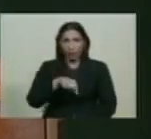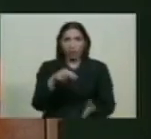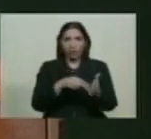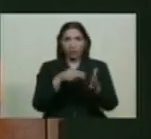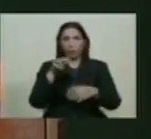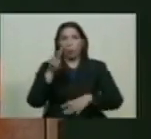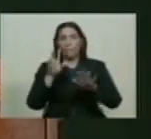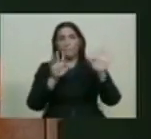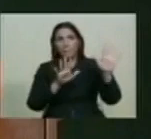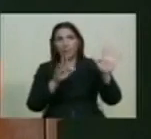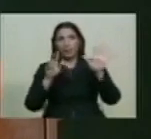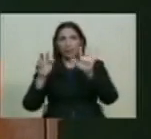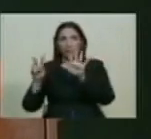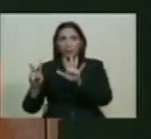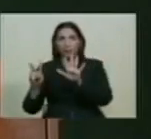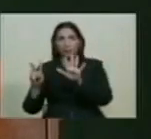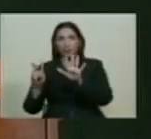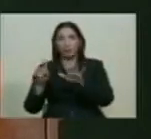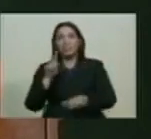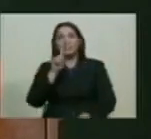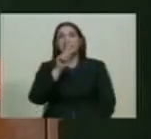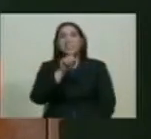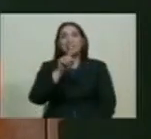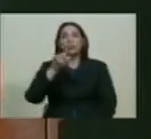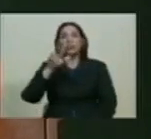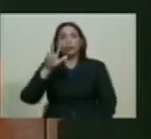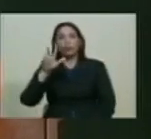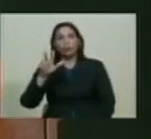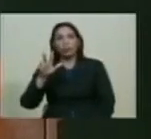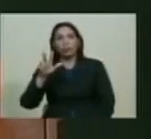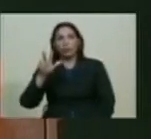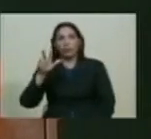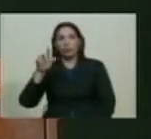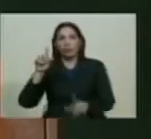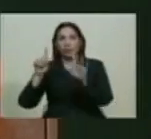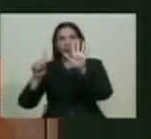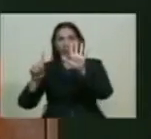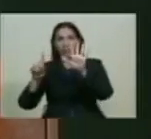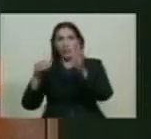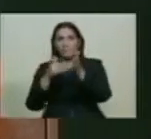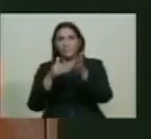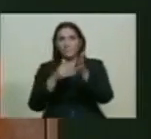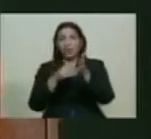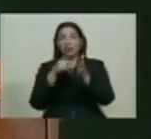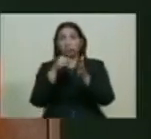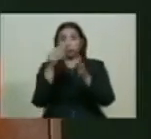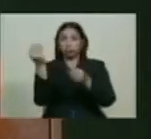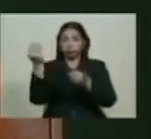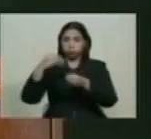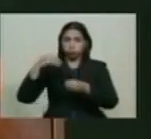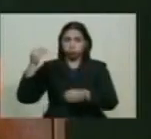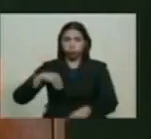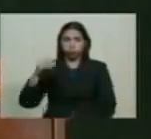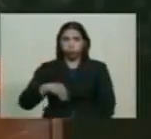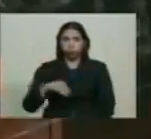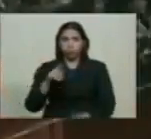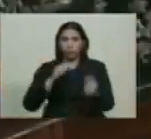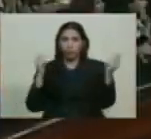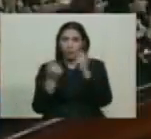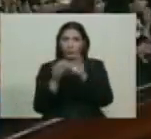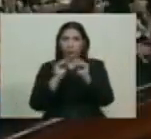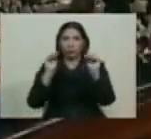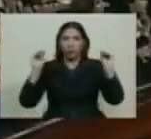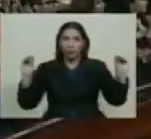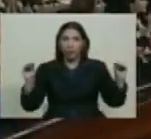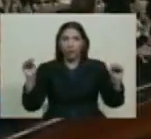se incrementó a 136.000, un incremento del 10%, lo cual demuestra que el llamado a la transformación